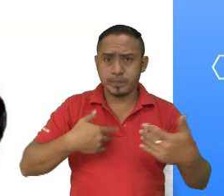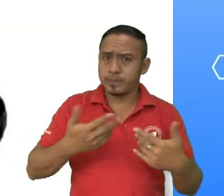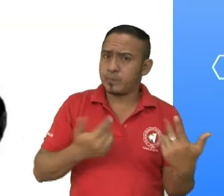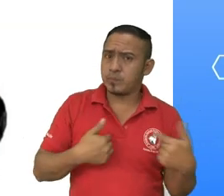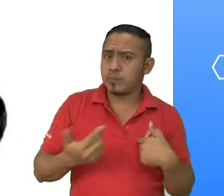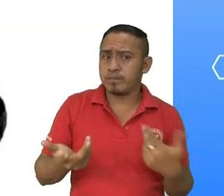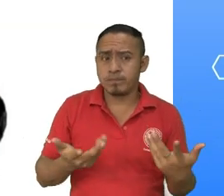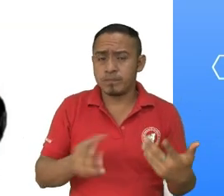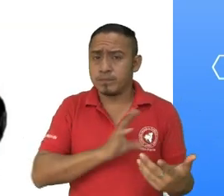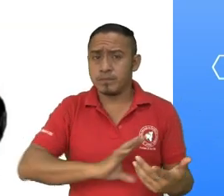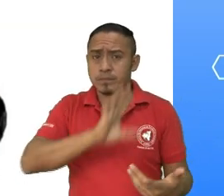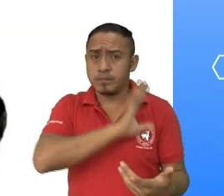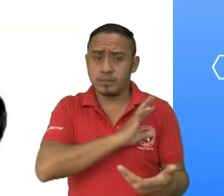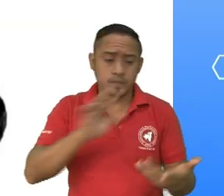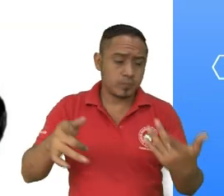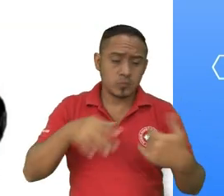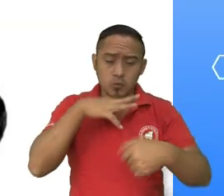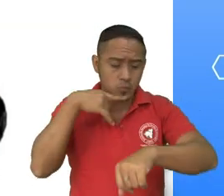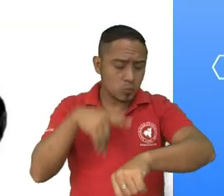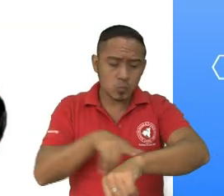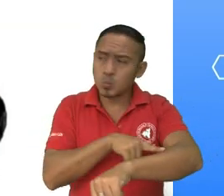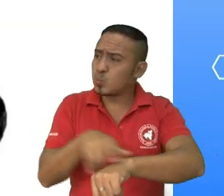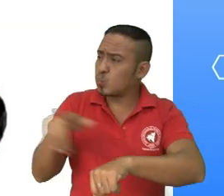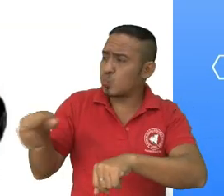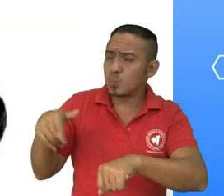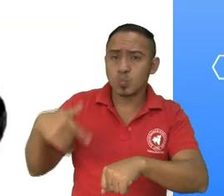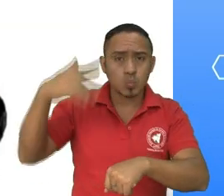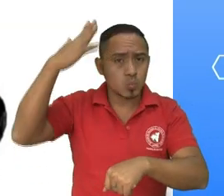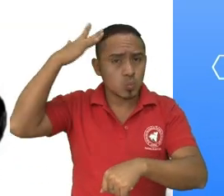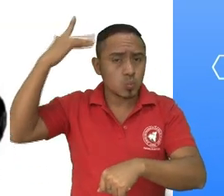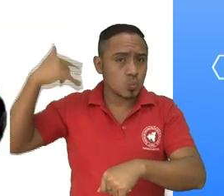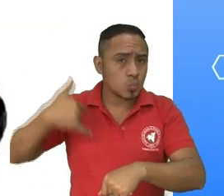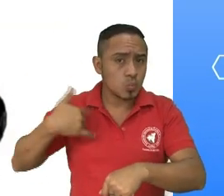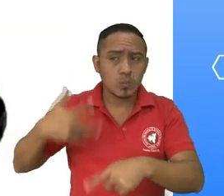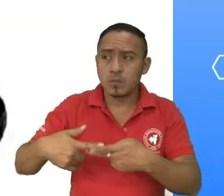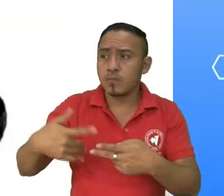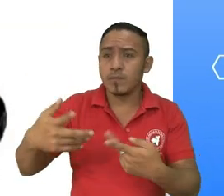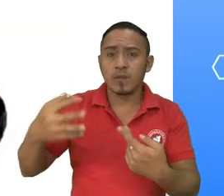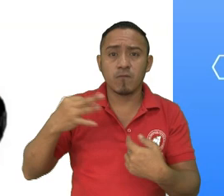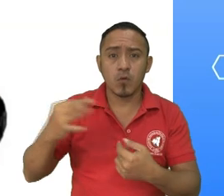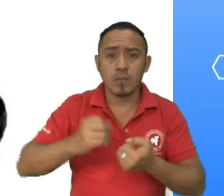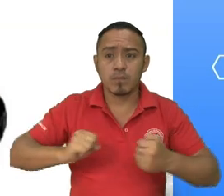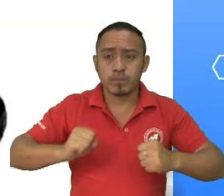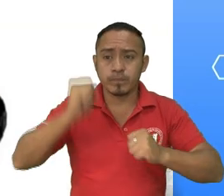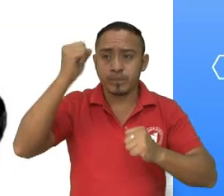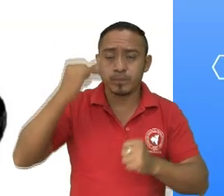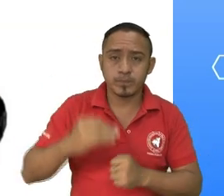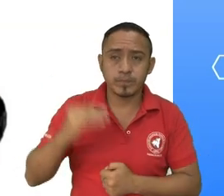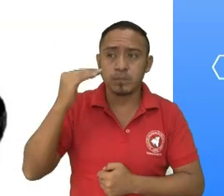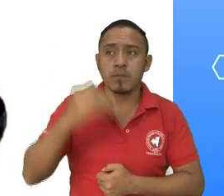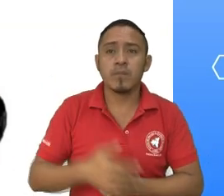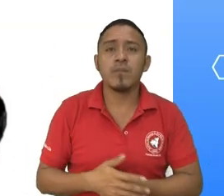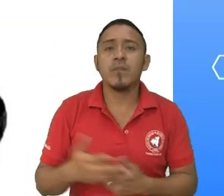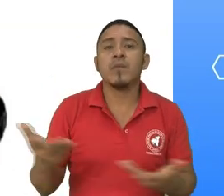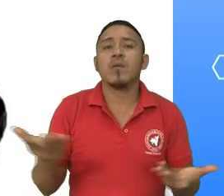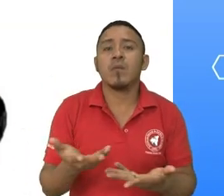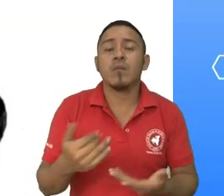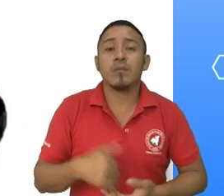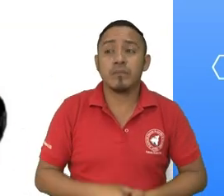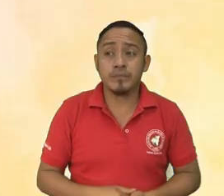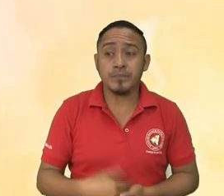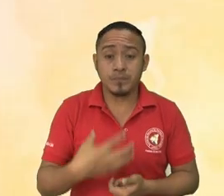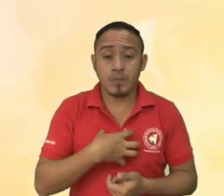cualidad, empieza a ver su color de piel, su pelo, su contextura? Pero ¿qué factor incide